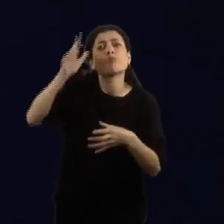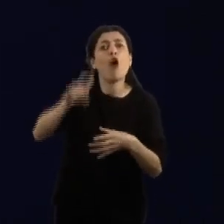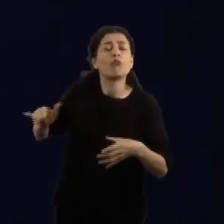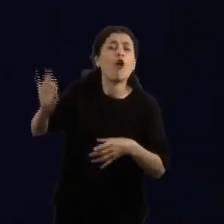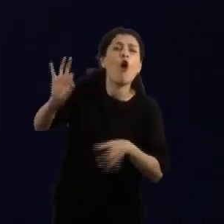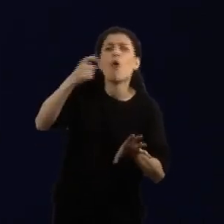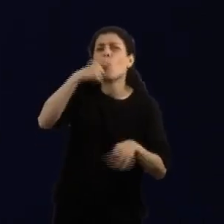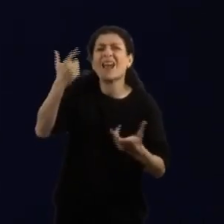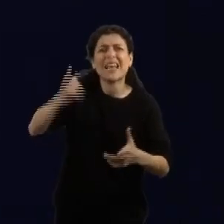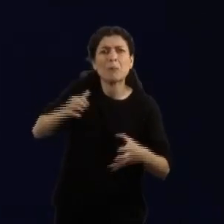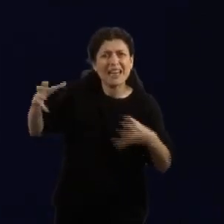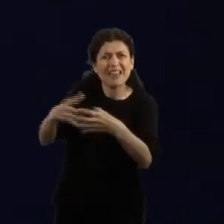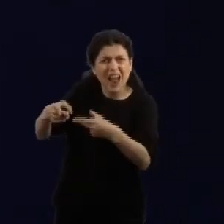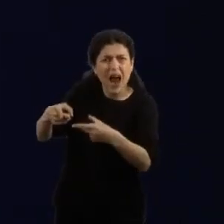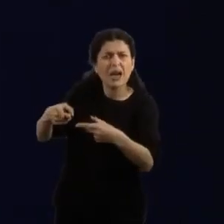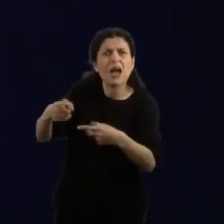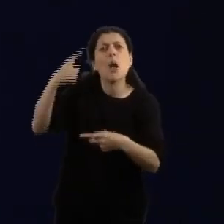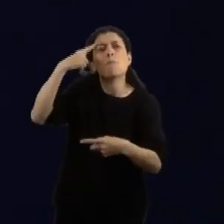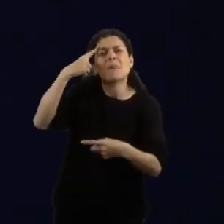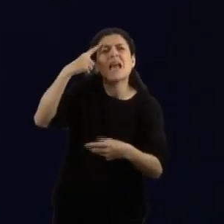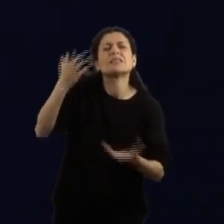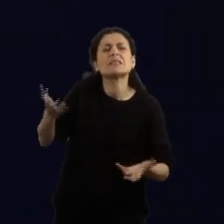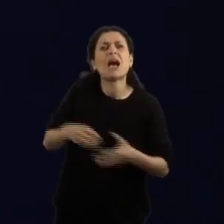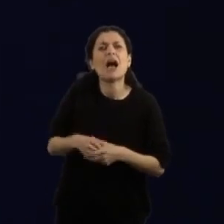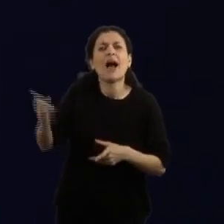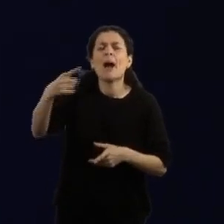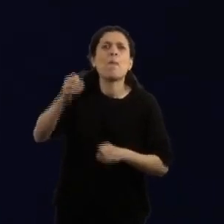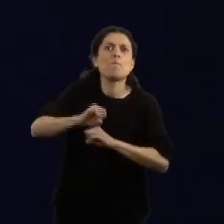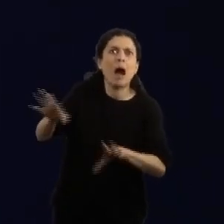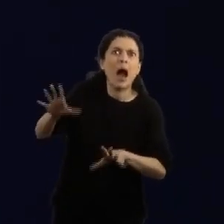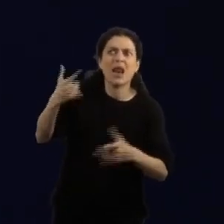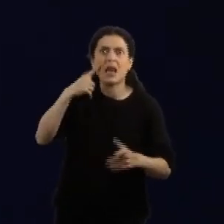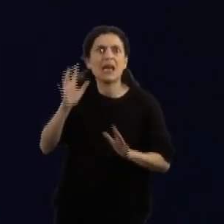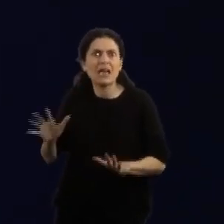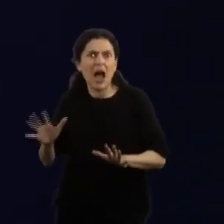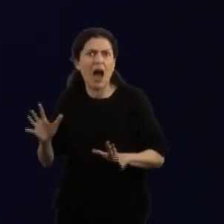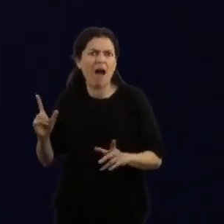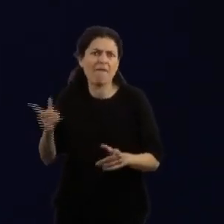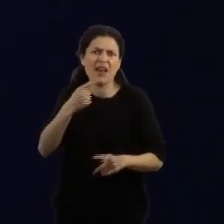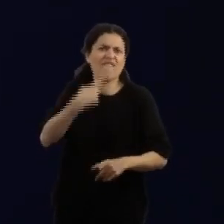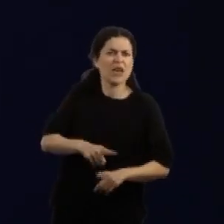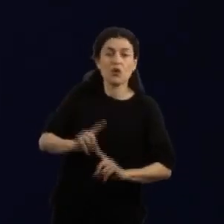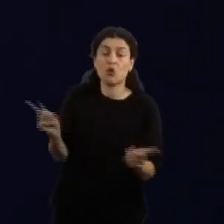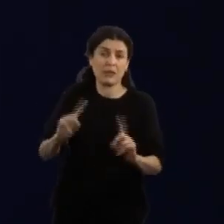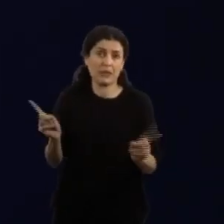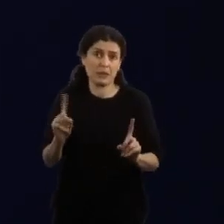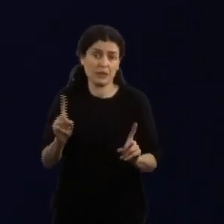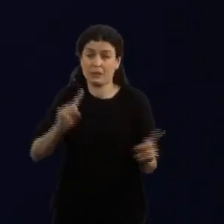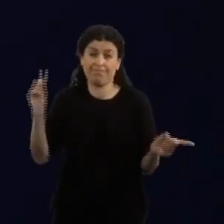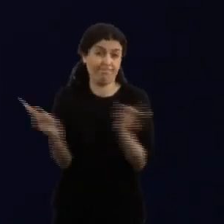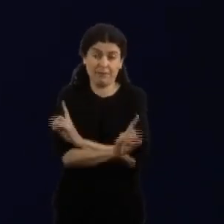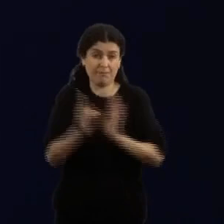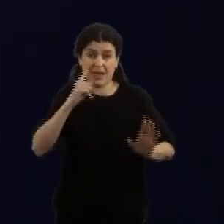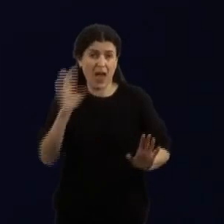las fuerzas de seguridad en general son mala palabra, todo lo contrario. Me parece que lo que vimos los argentinos